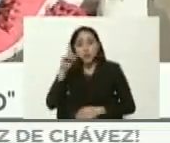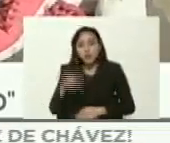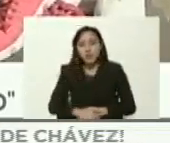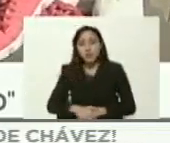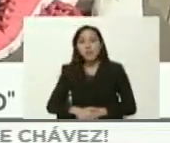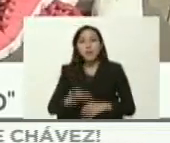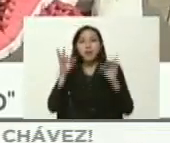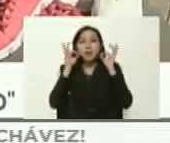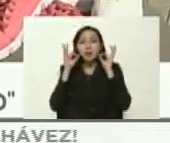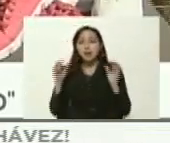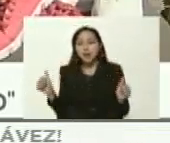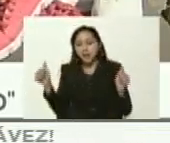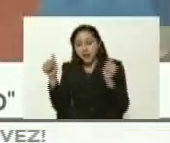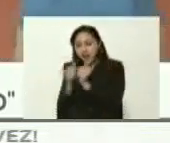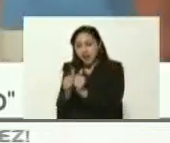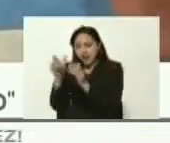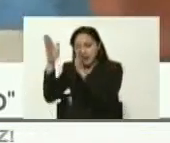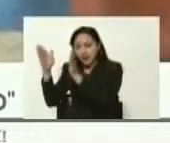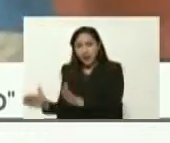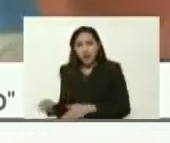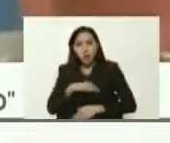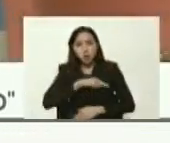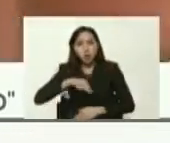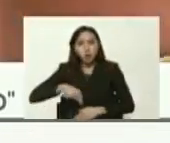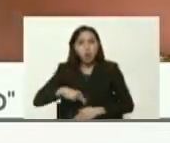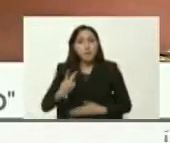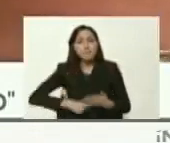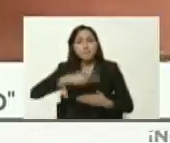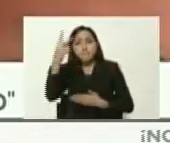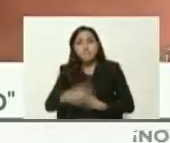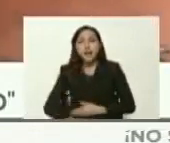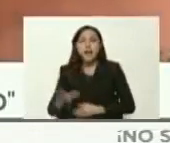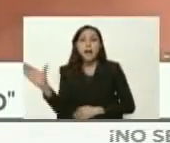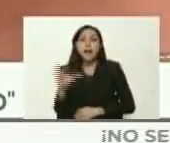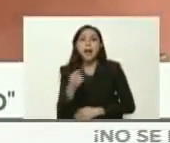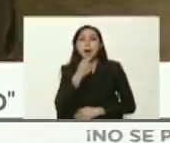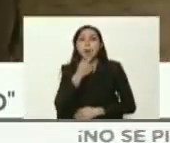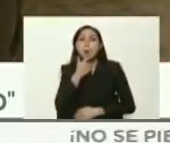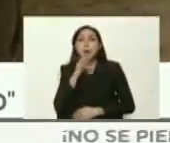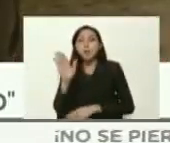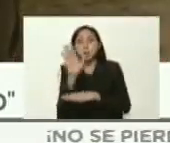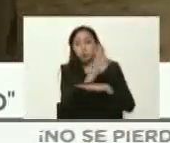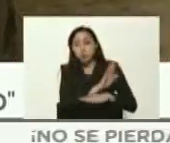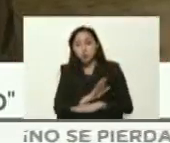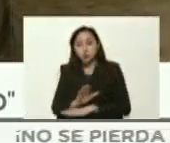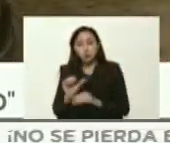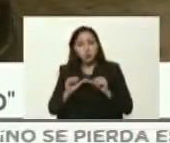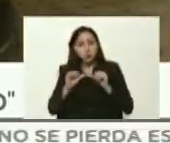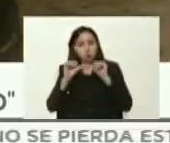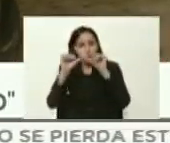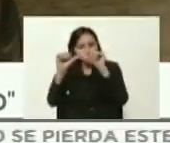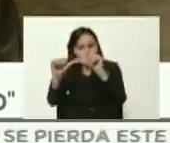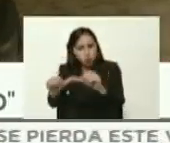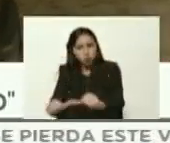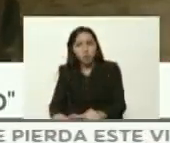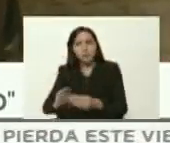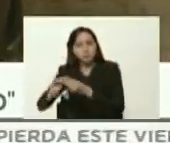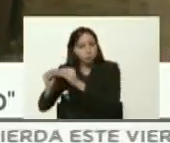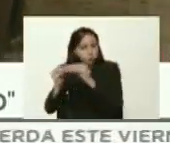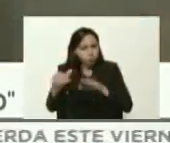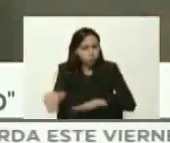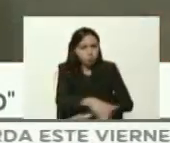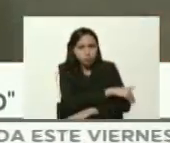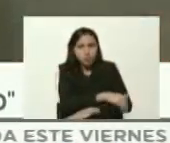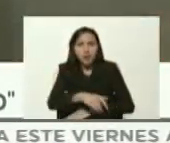y mi persona, a que nosotros en este plan Caracas Patriota Bella y Segura, vamos a lanzar esta carretera para que nuestro pueblo